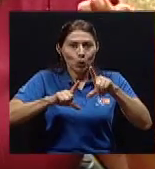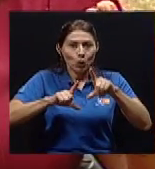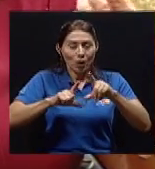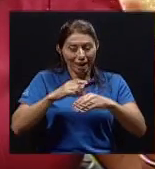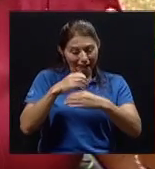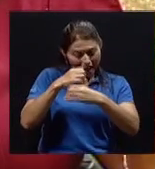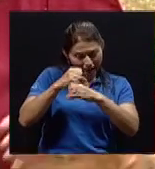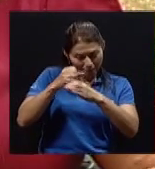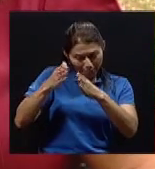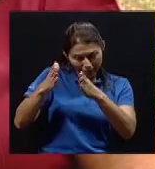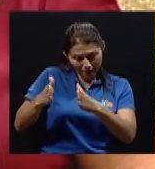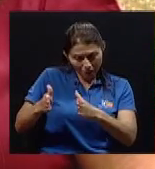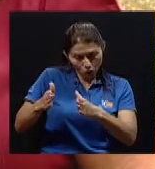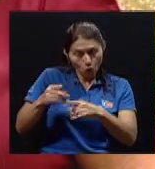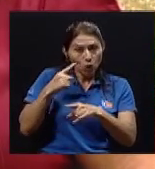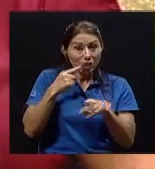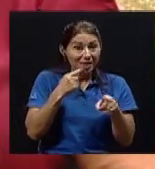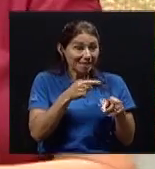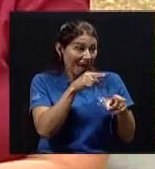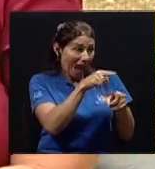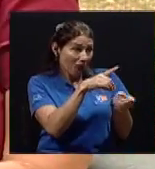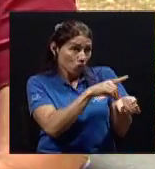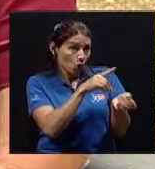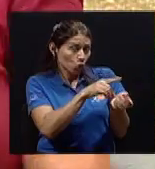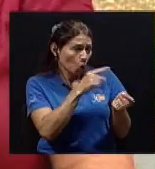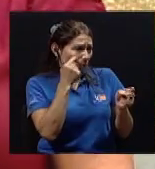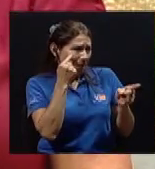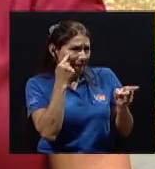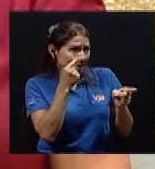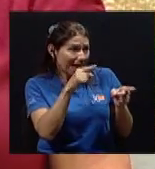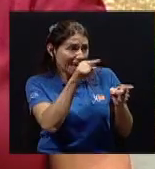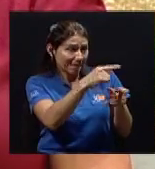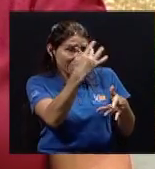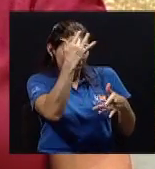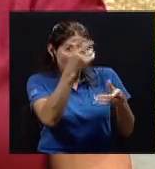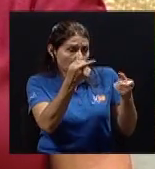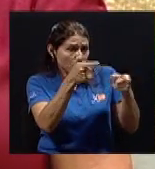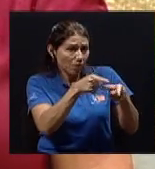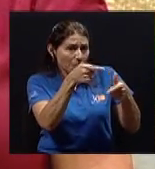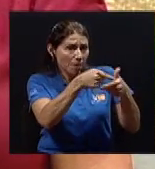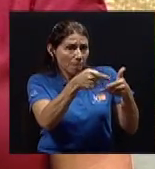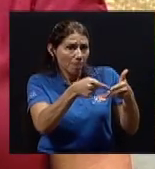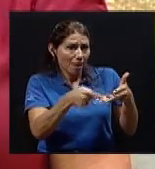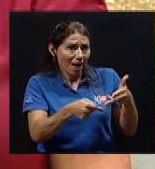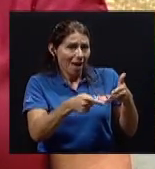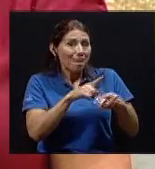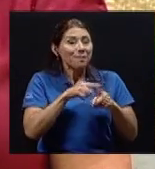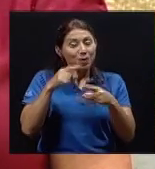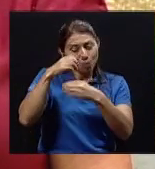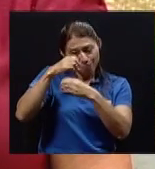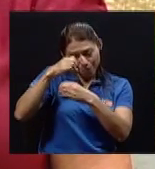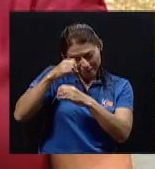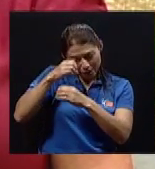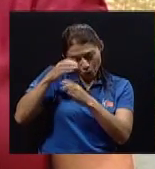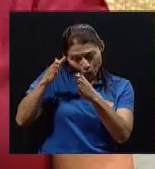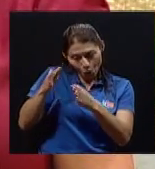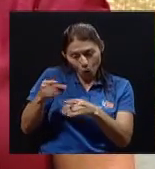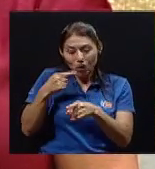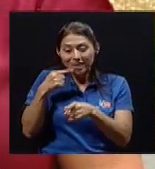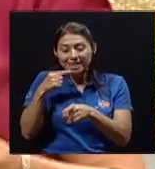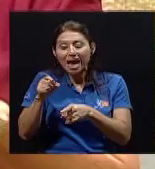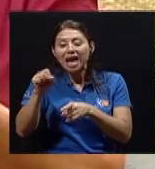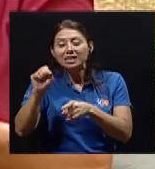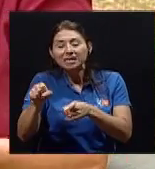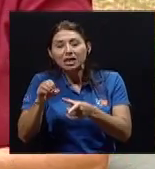está pensando podría ser la razón de un cuadro, está presente o no en una determinada muestra. El microbiólogo es el que dice si